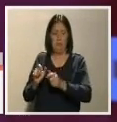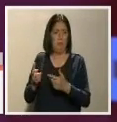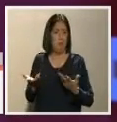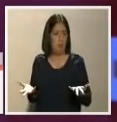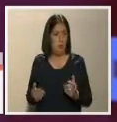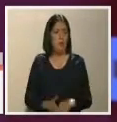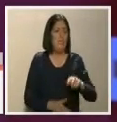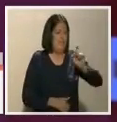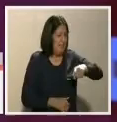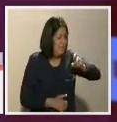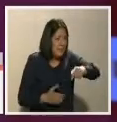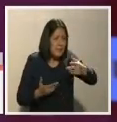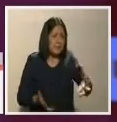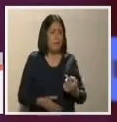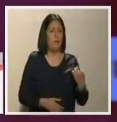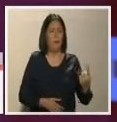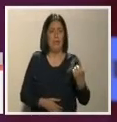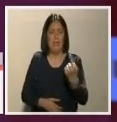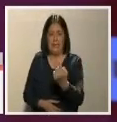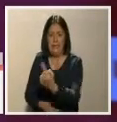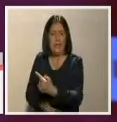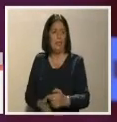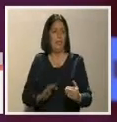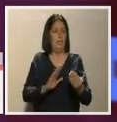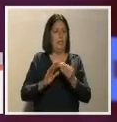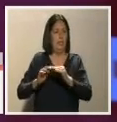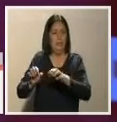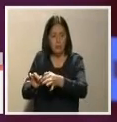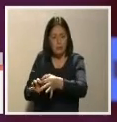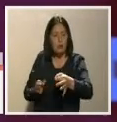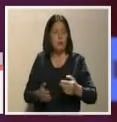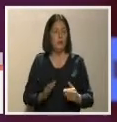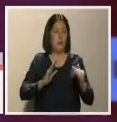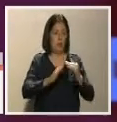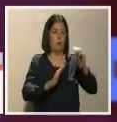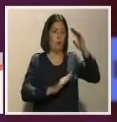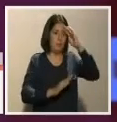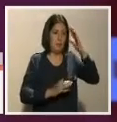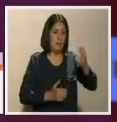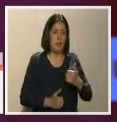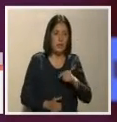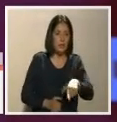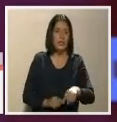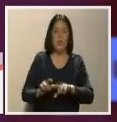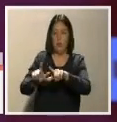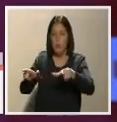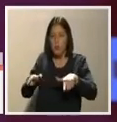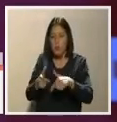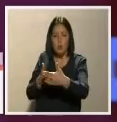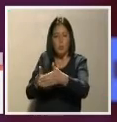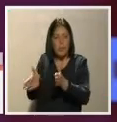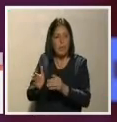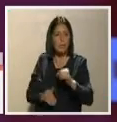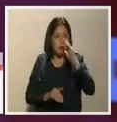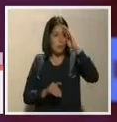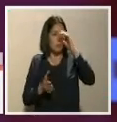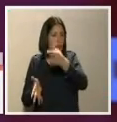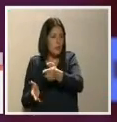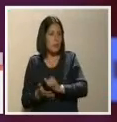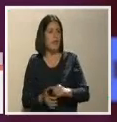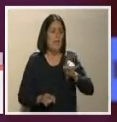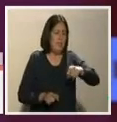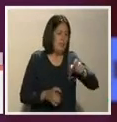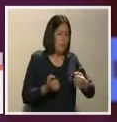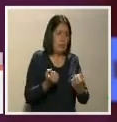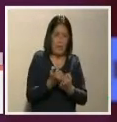Y necesitamos en cada barrio una comisaría, un puesto policial. Necesitamos